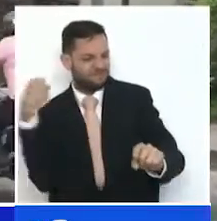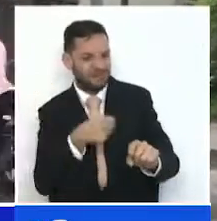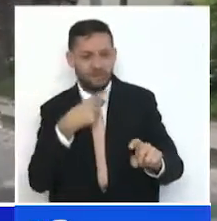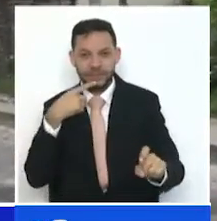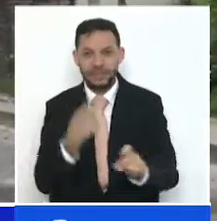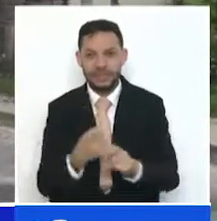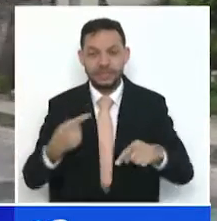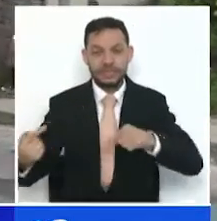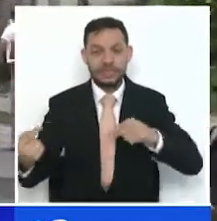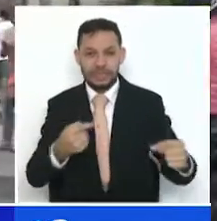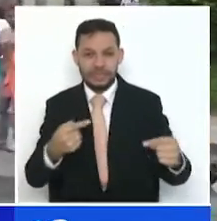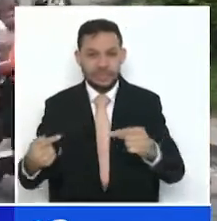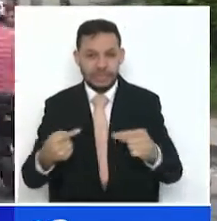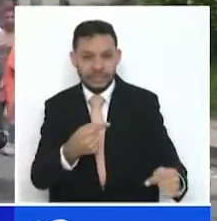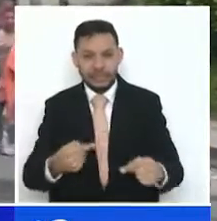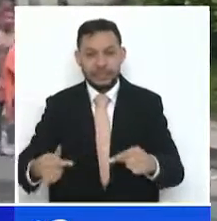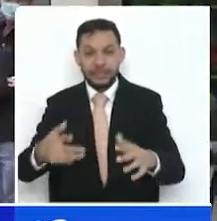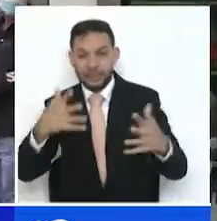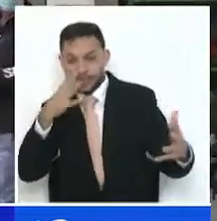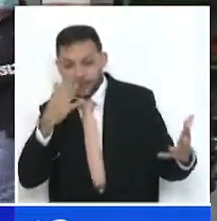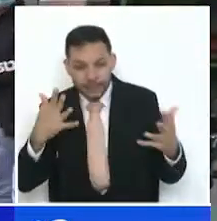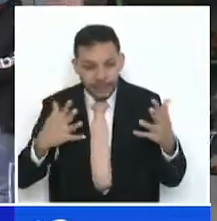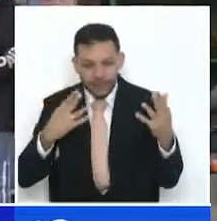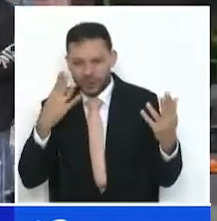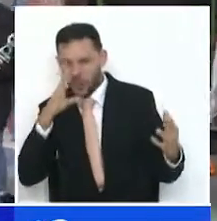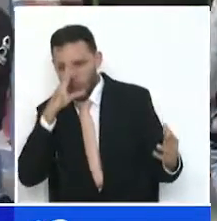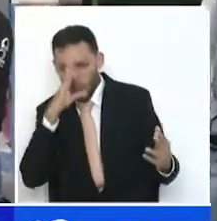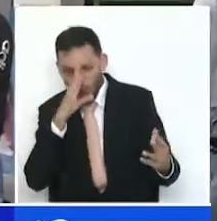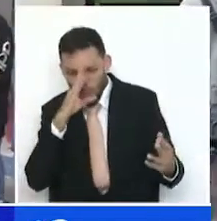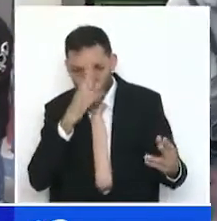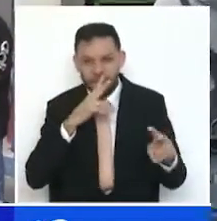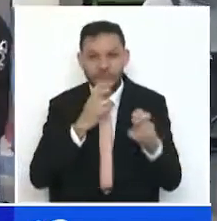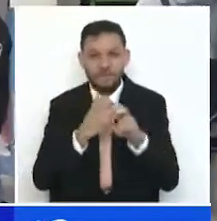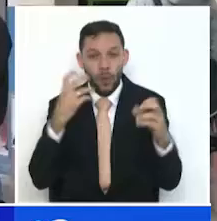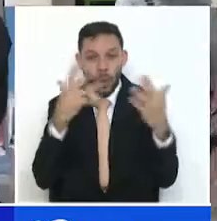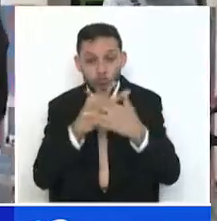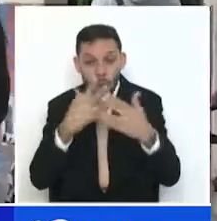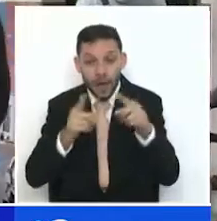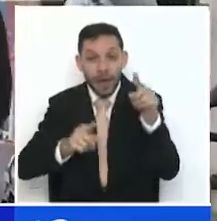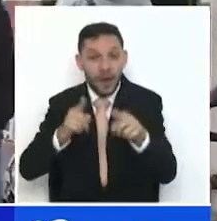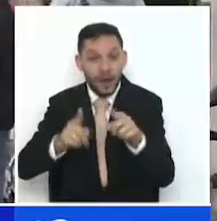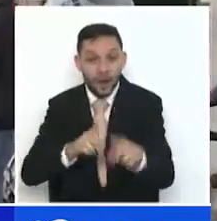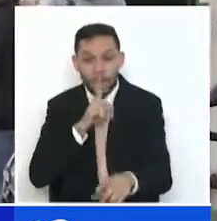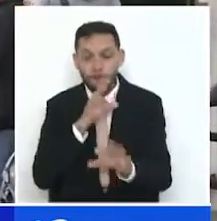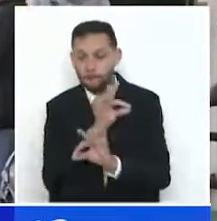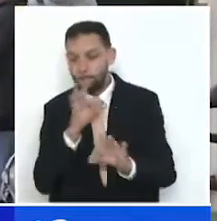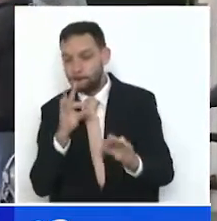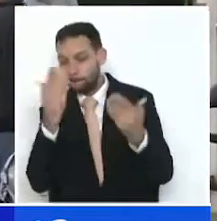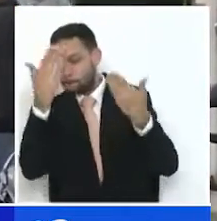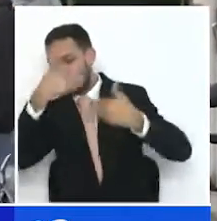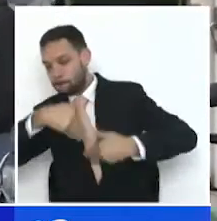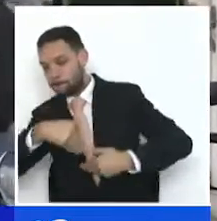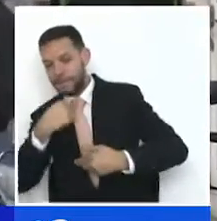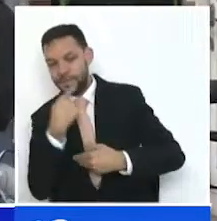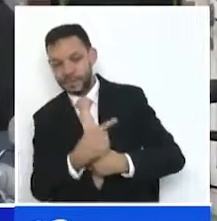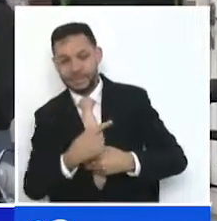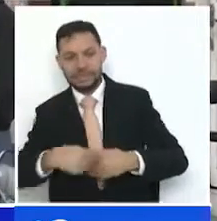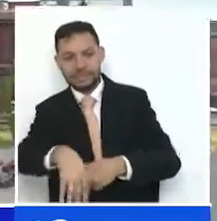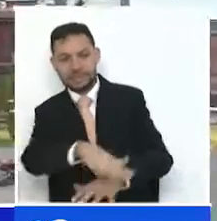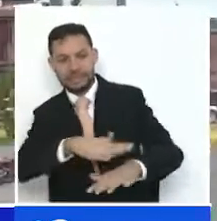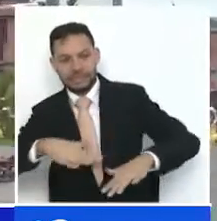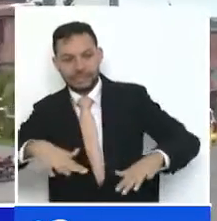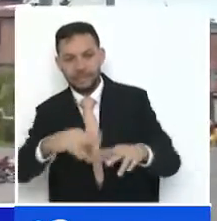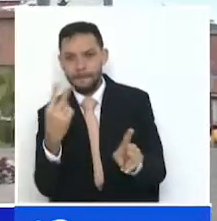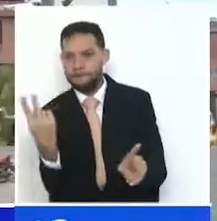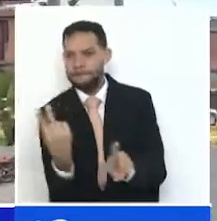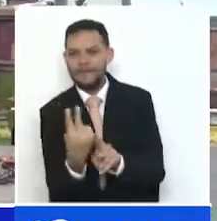La Independencia es de total incertidumbre. Algunos habitantes que no quisieron revelar su identidad dijeron que la zona se ha vuelto insegura